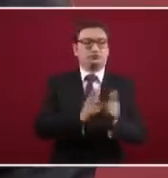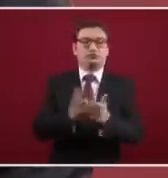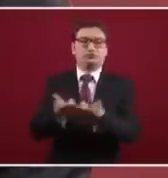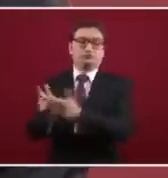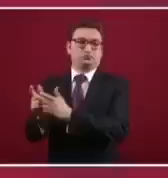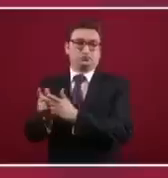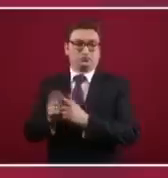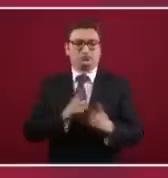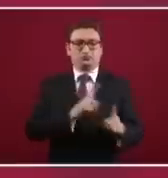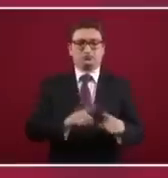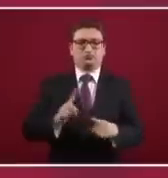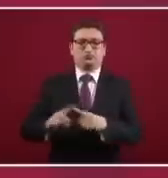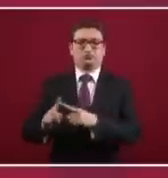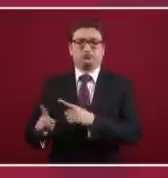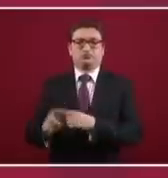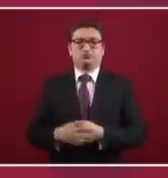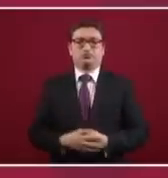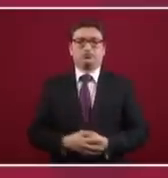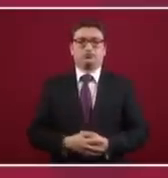no